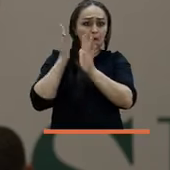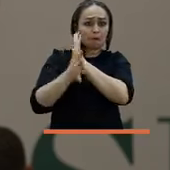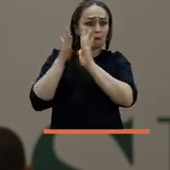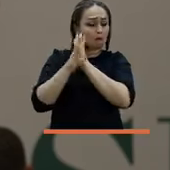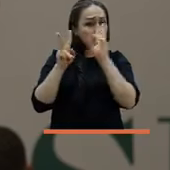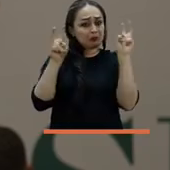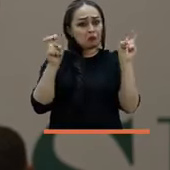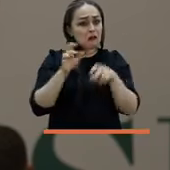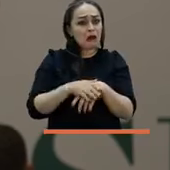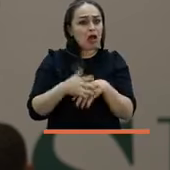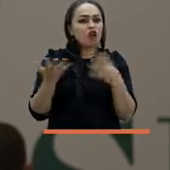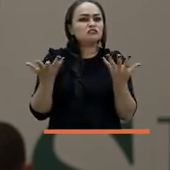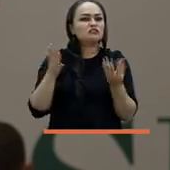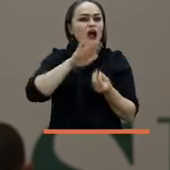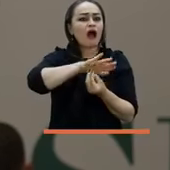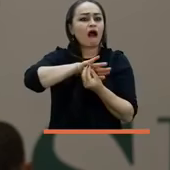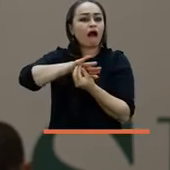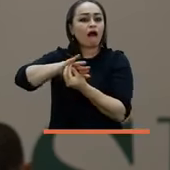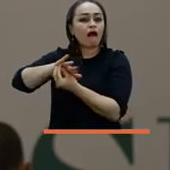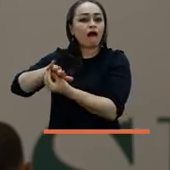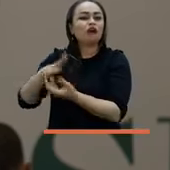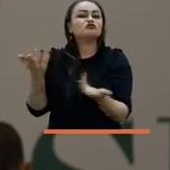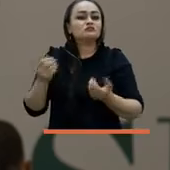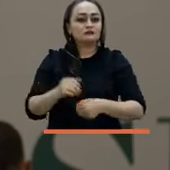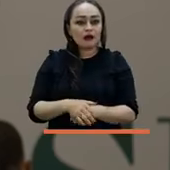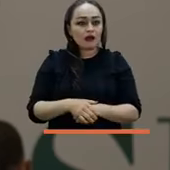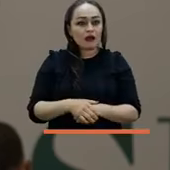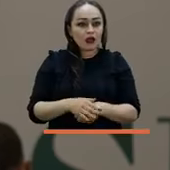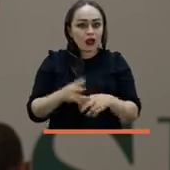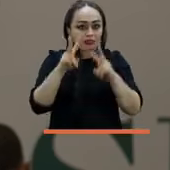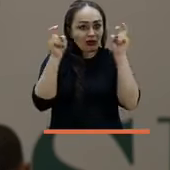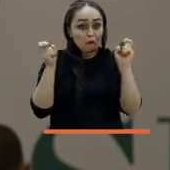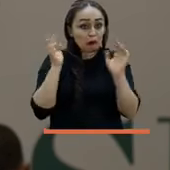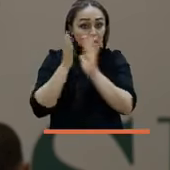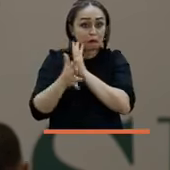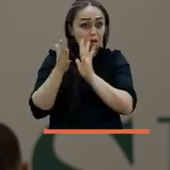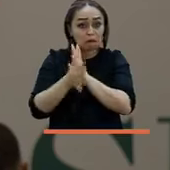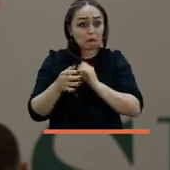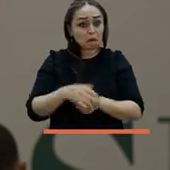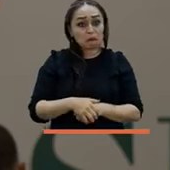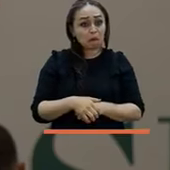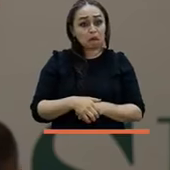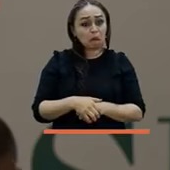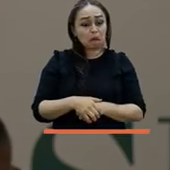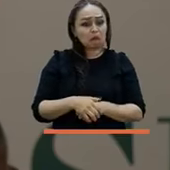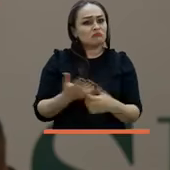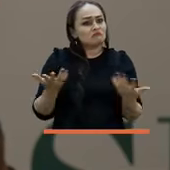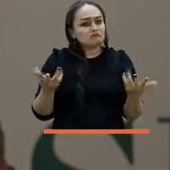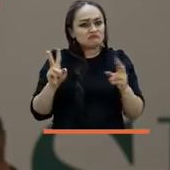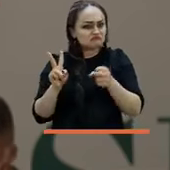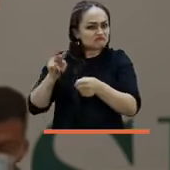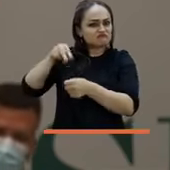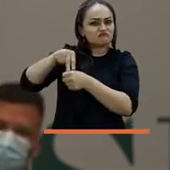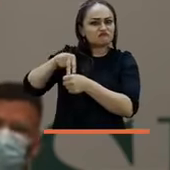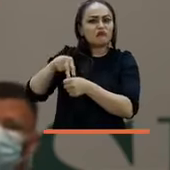los indígenas y no solamente los indígenas también donde quedan